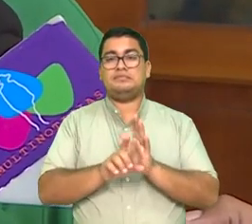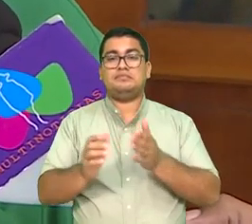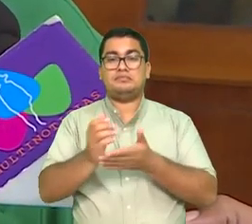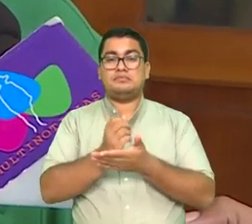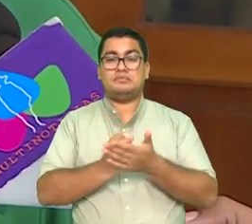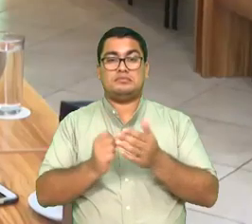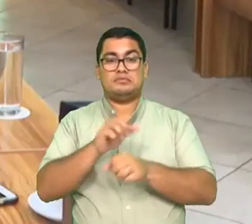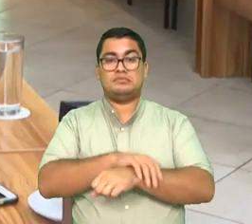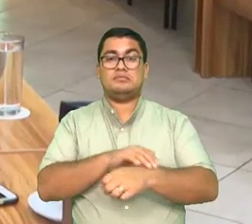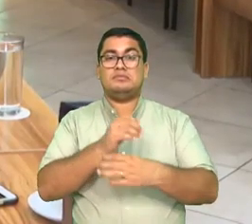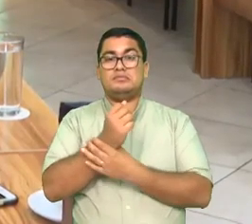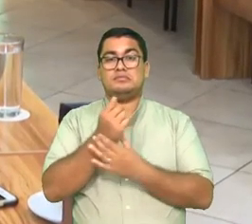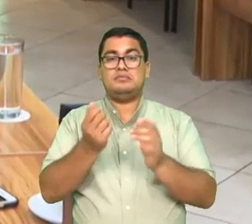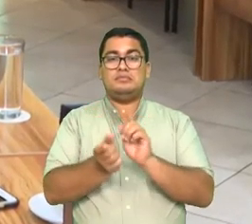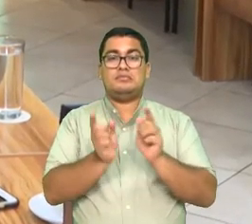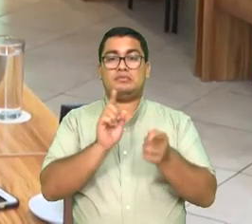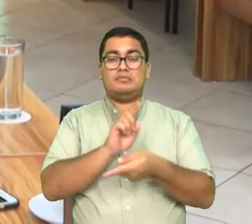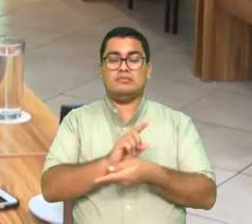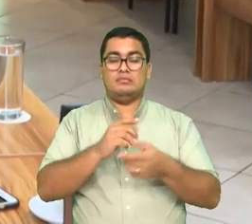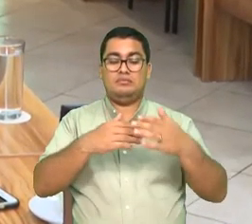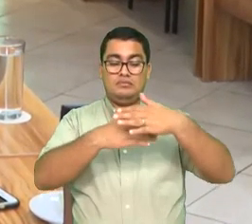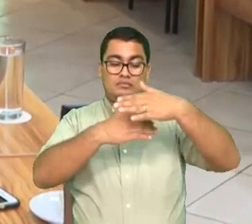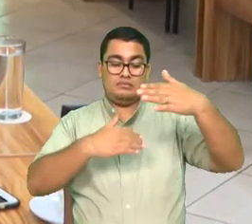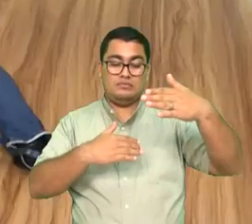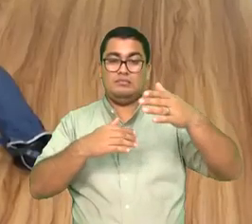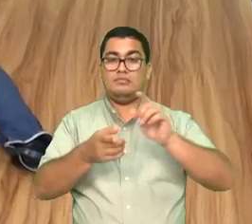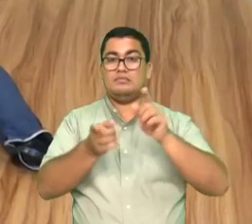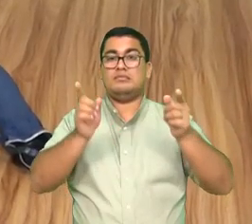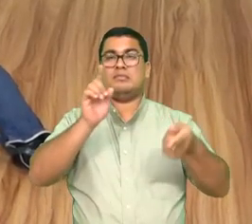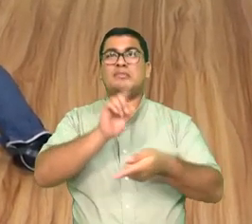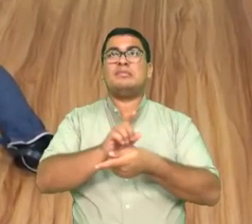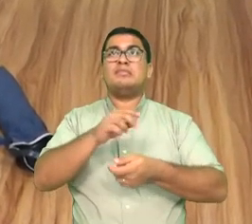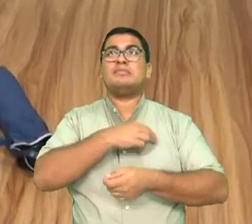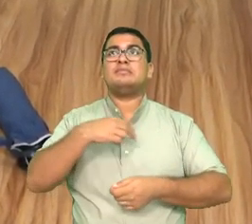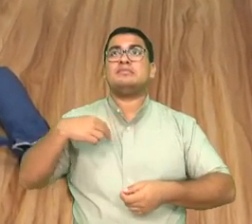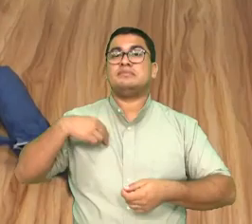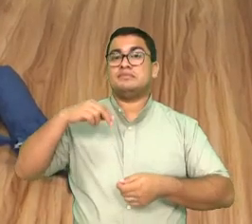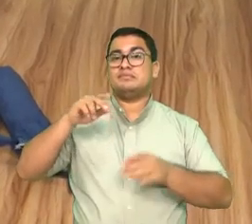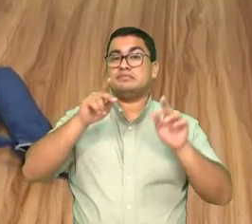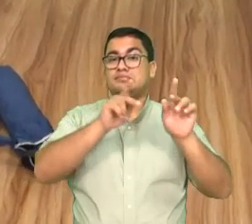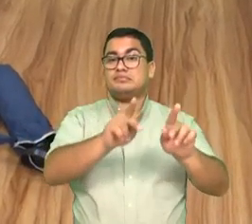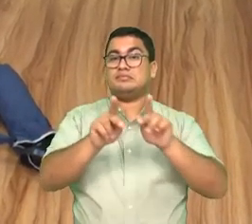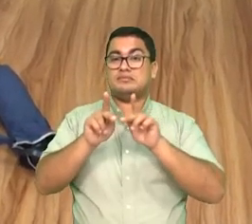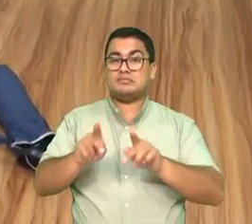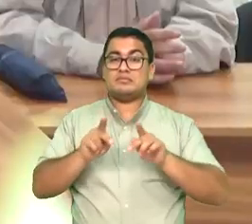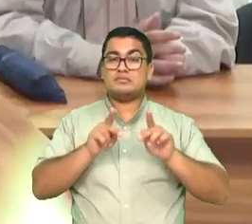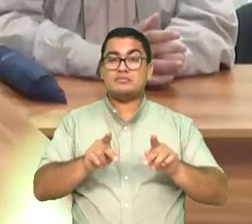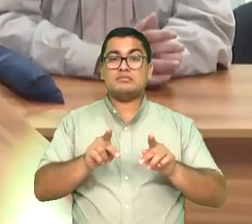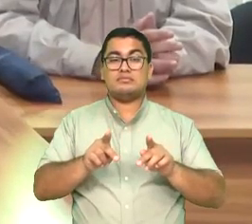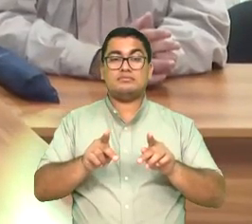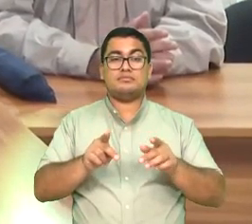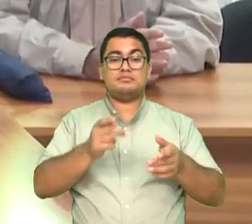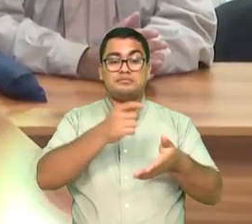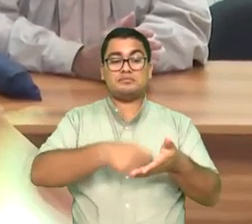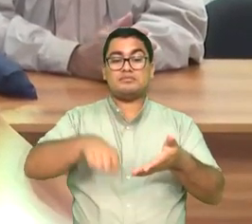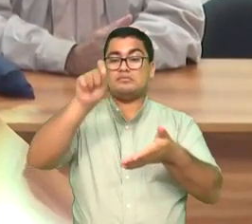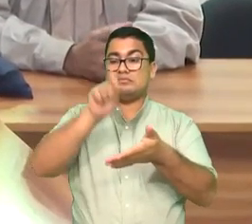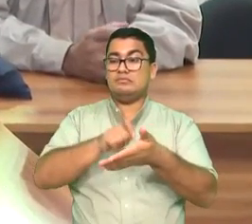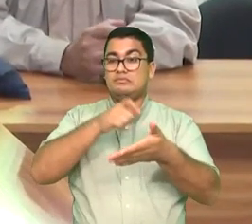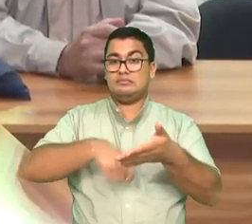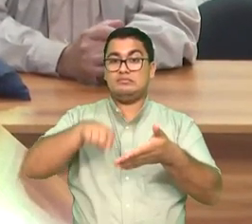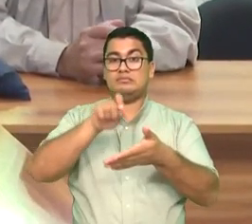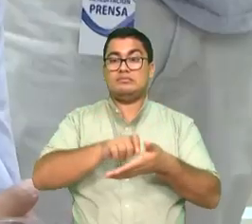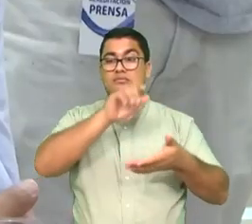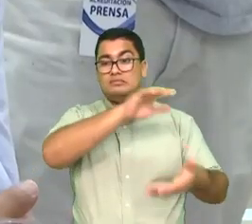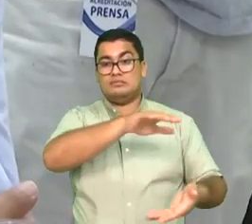Penal en este caso. La solicitud de estas reformas fue realizada por nuestro pueblo, quienes de manera organizada entregaron a los